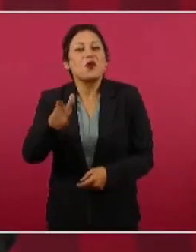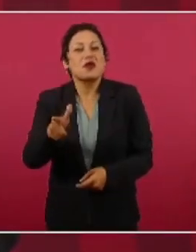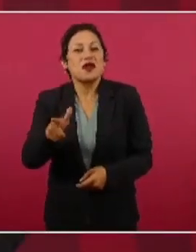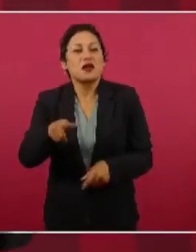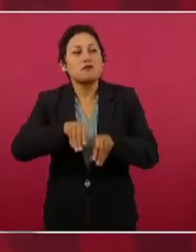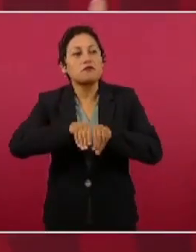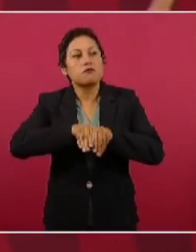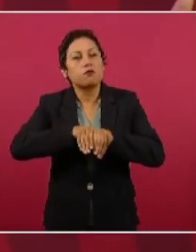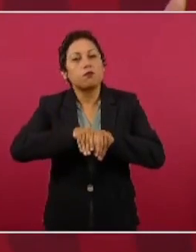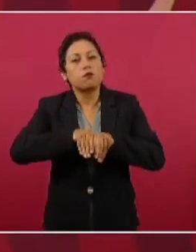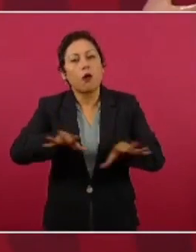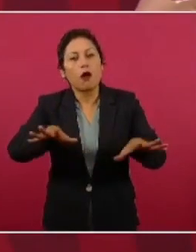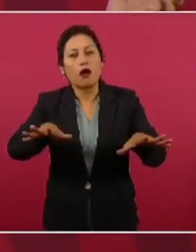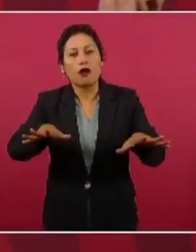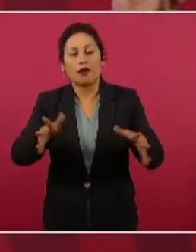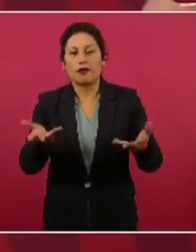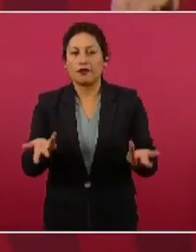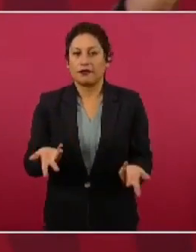el